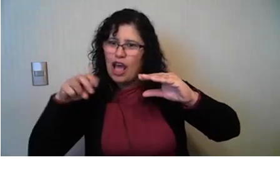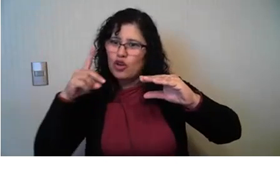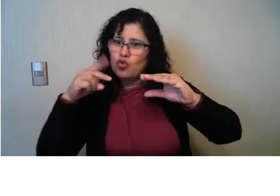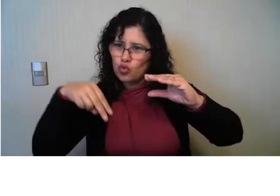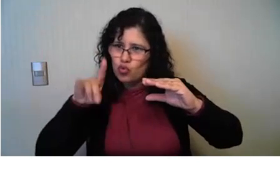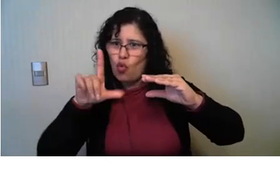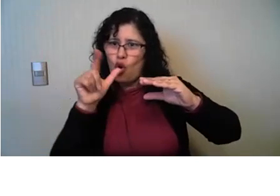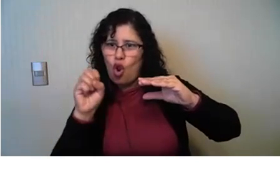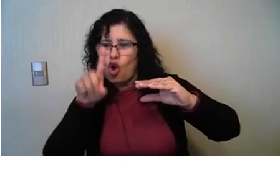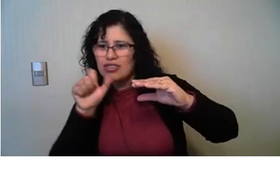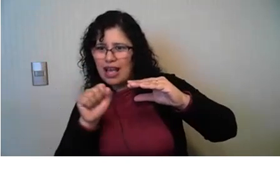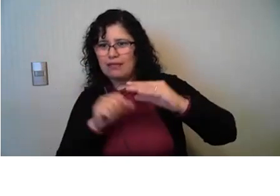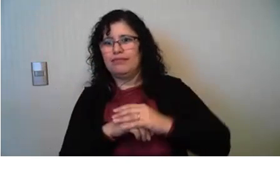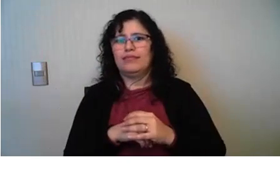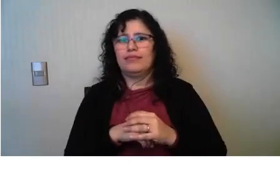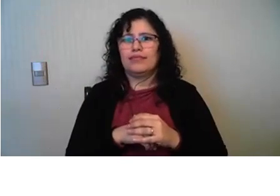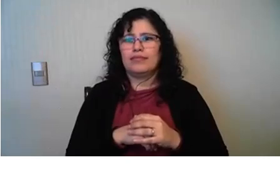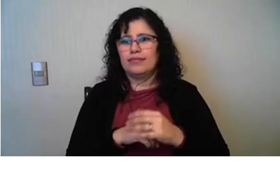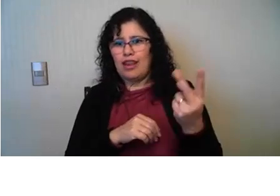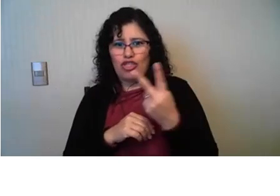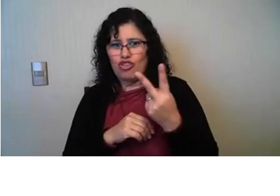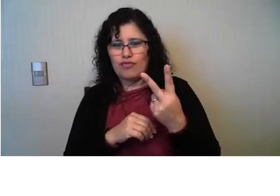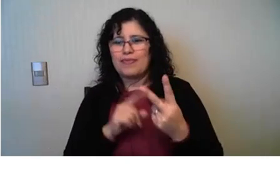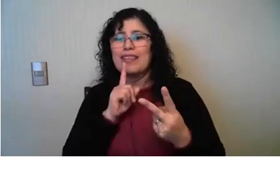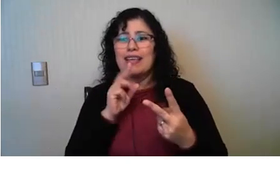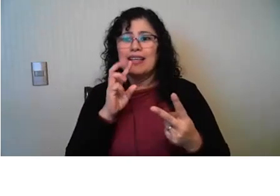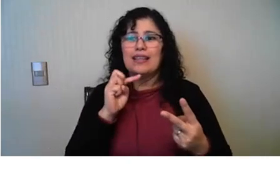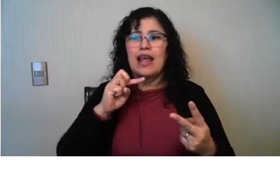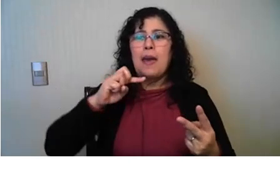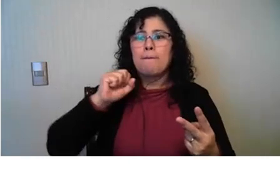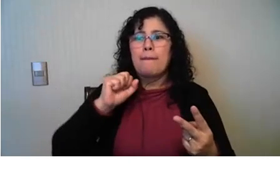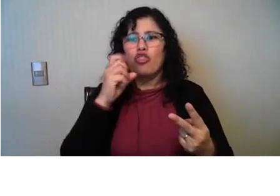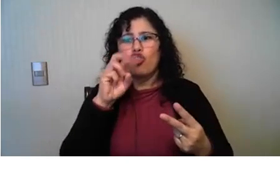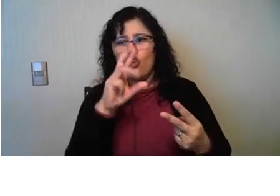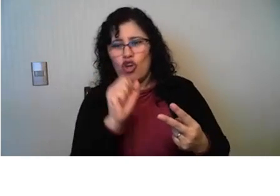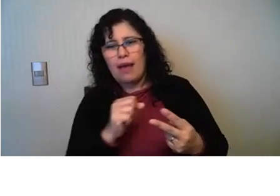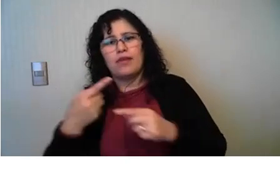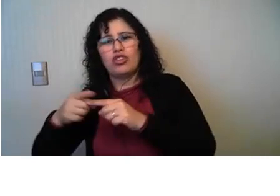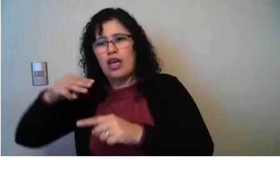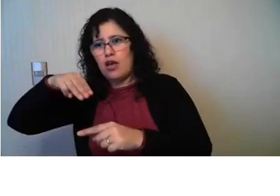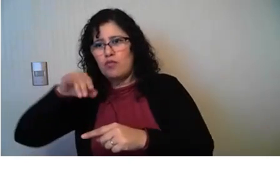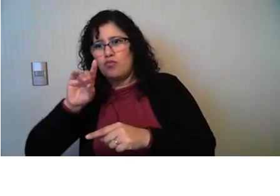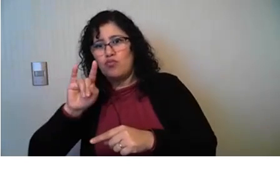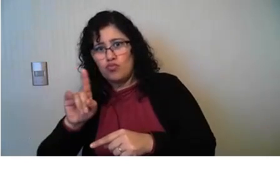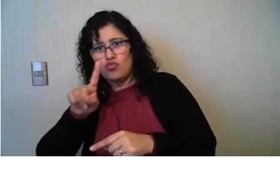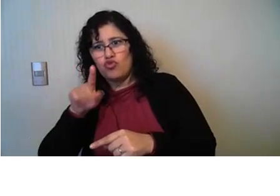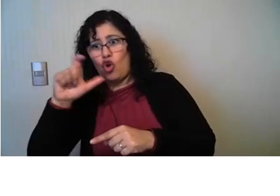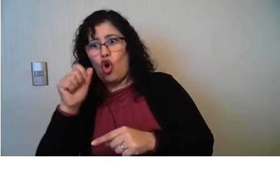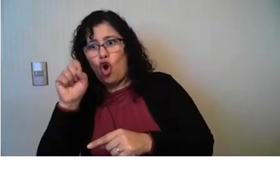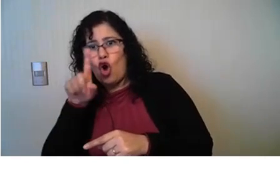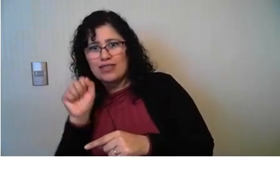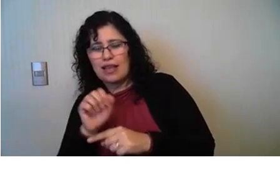trepadoras o fibras musgosas. Las fibras musgosas entonces llegan a la capa granular, ¿cierto?,